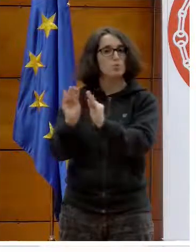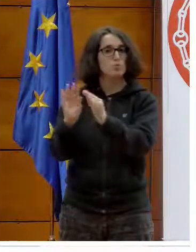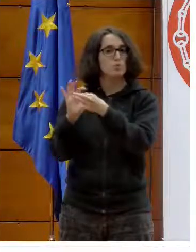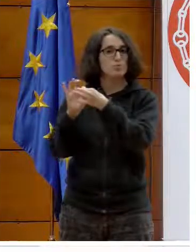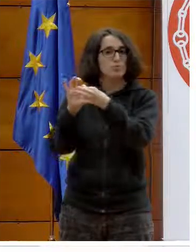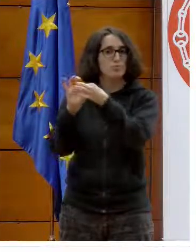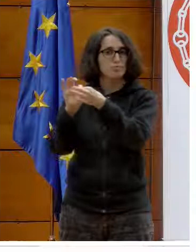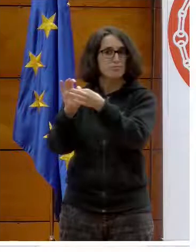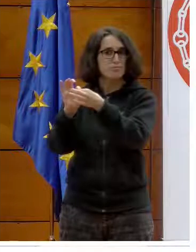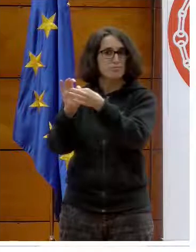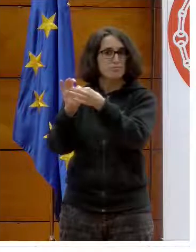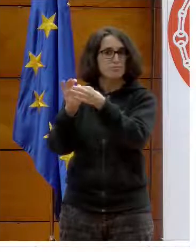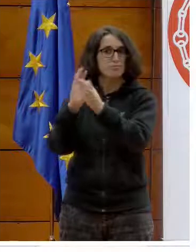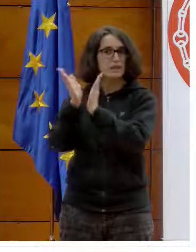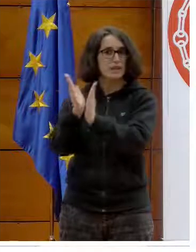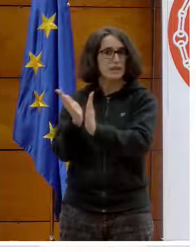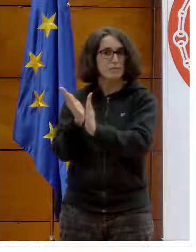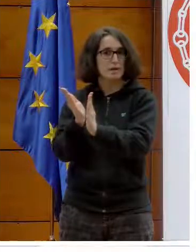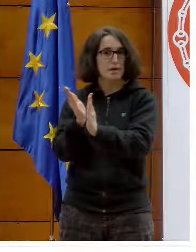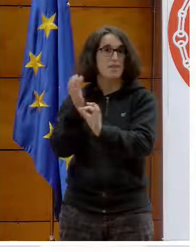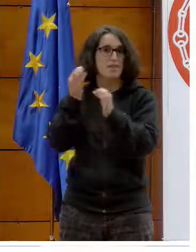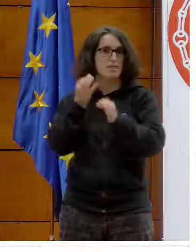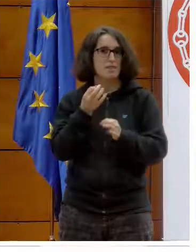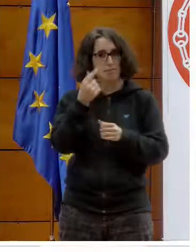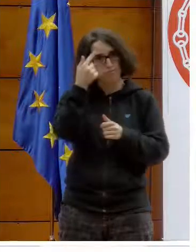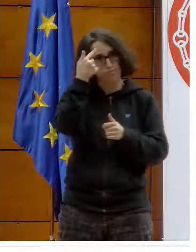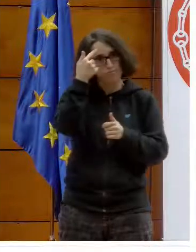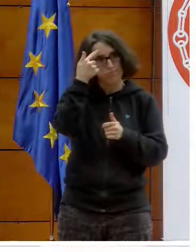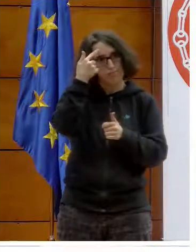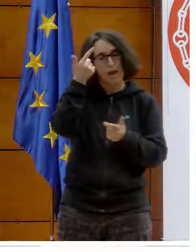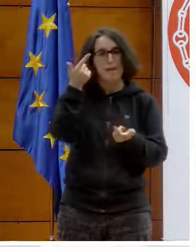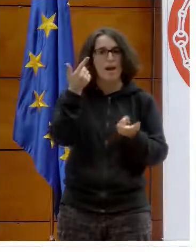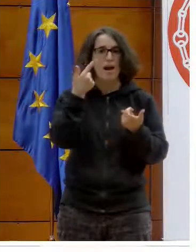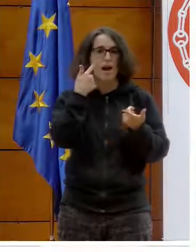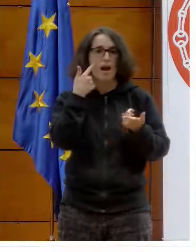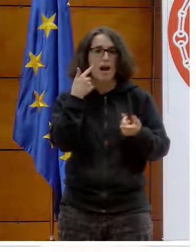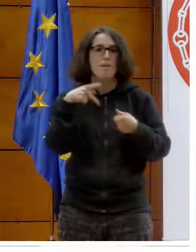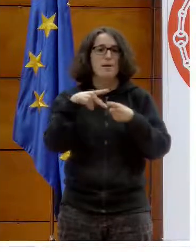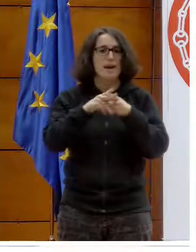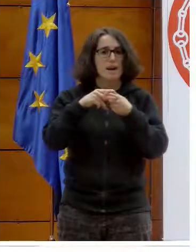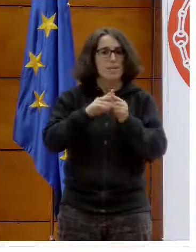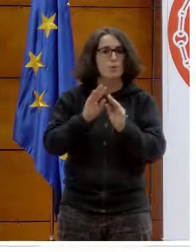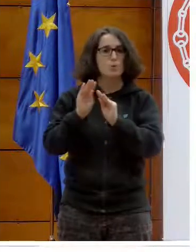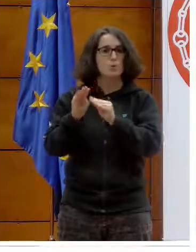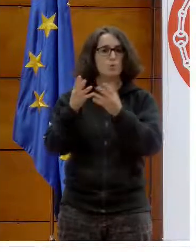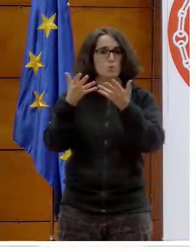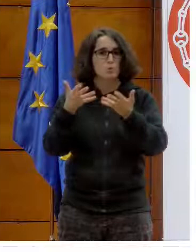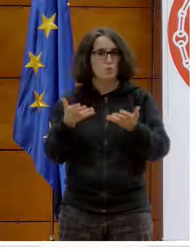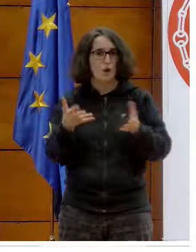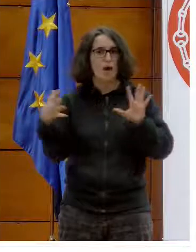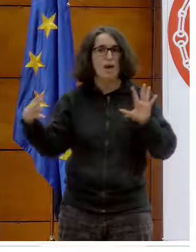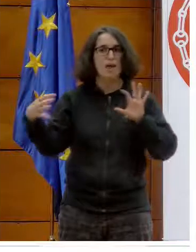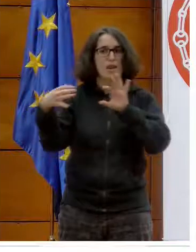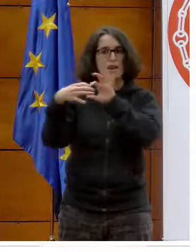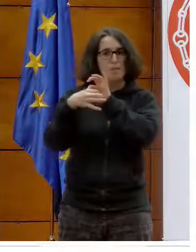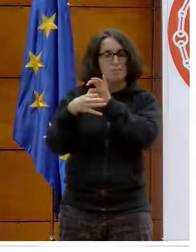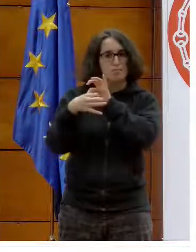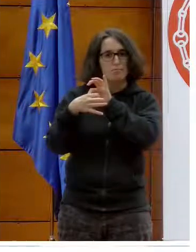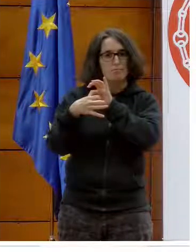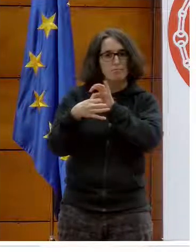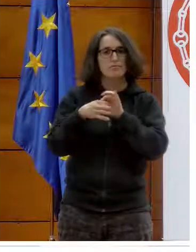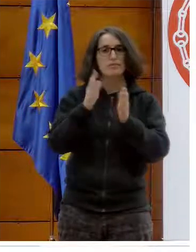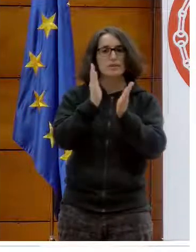deberemos valorar con qué herramientas vamos a trabajar con esa persona y si la terapia subacuática puede ser una herramienta de elección. Y en